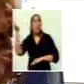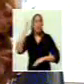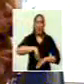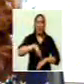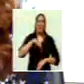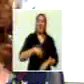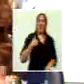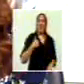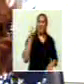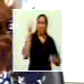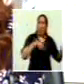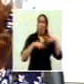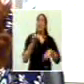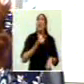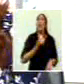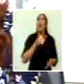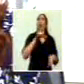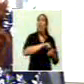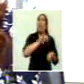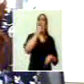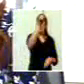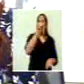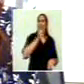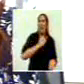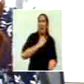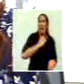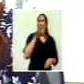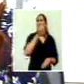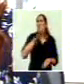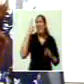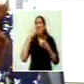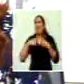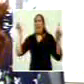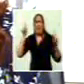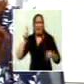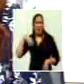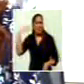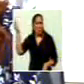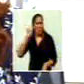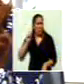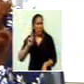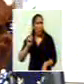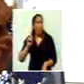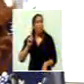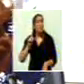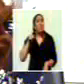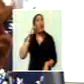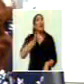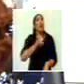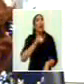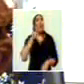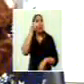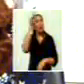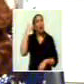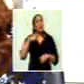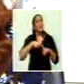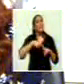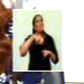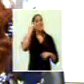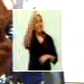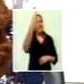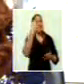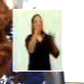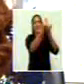más ni nada menos, no es que vinieron de algún lugar exóptico en medio de insalubre, no, del Canadá, vuelven a